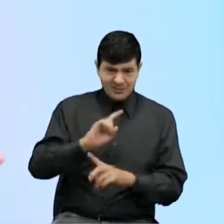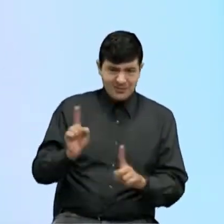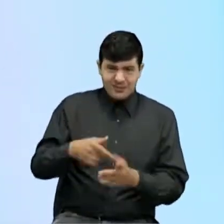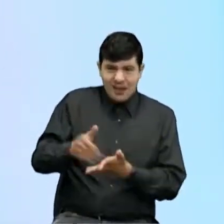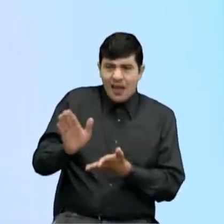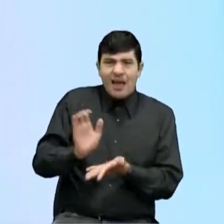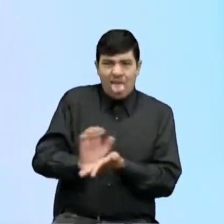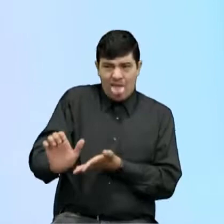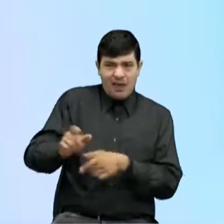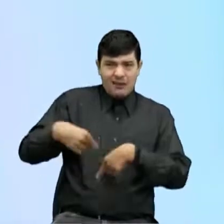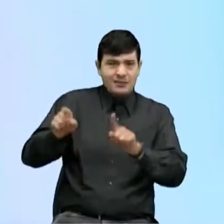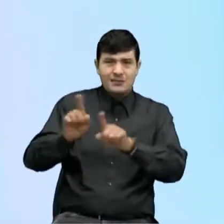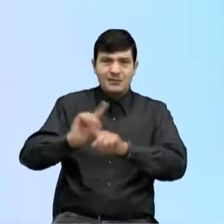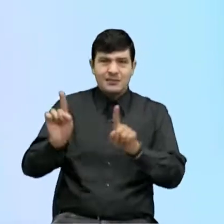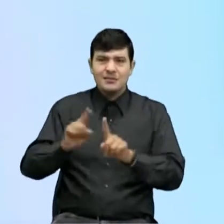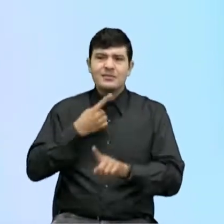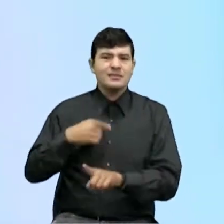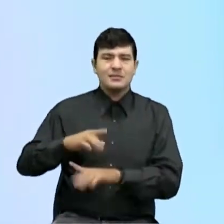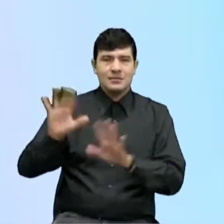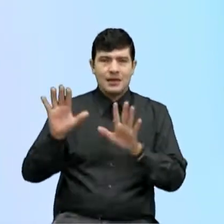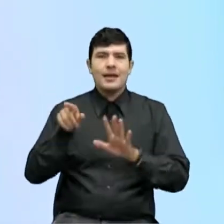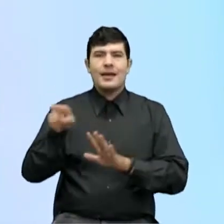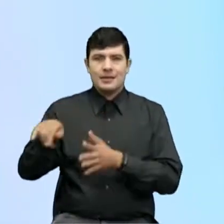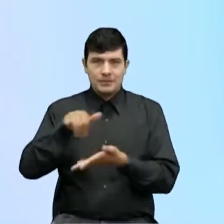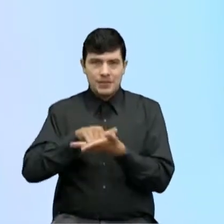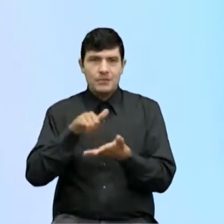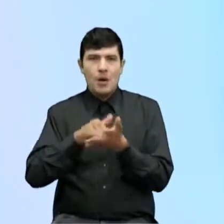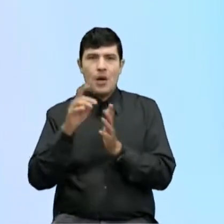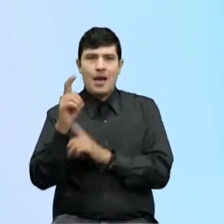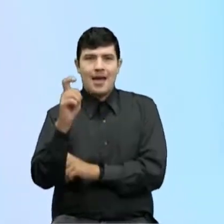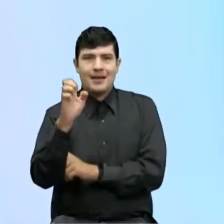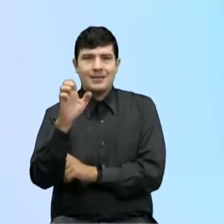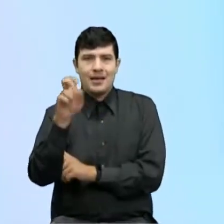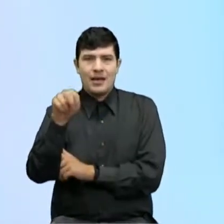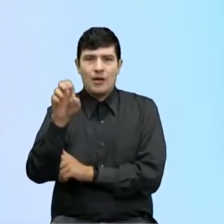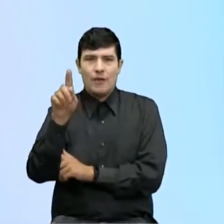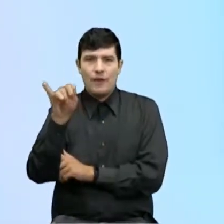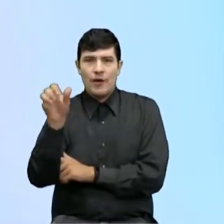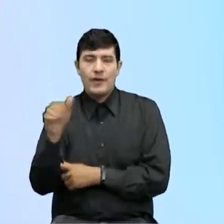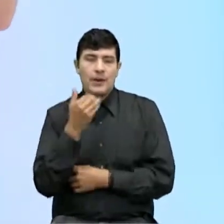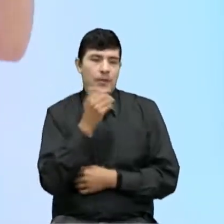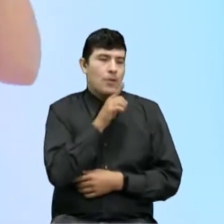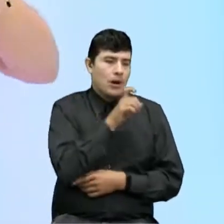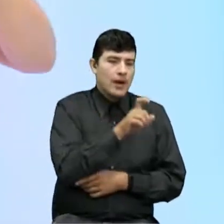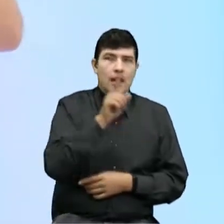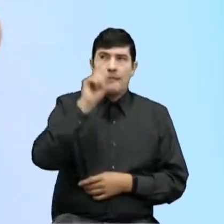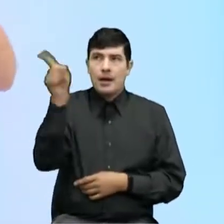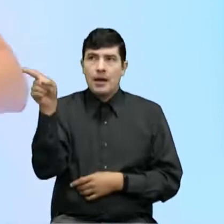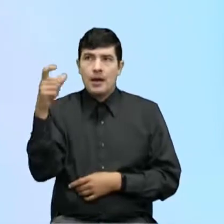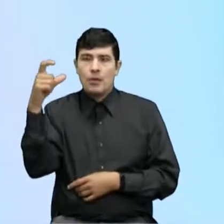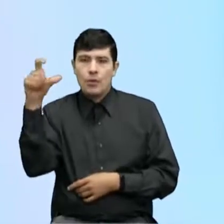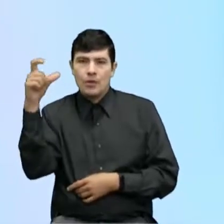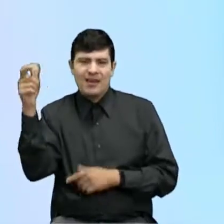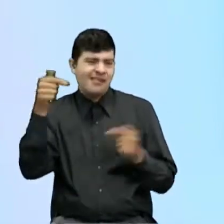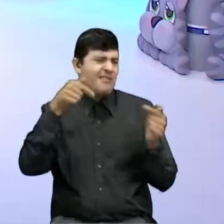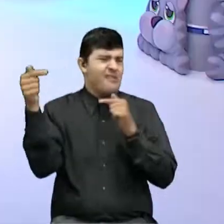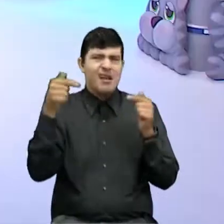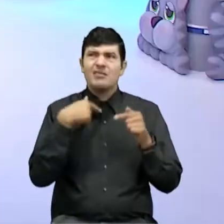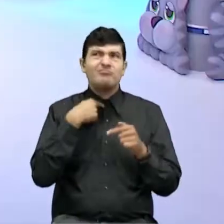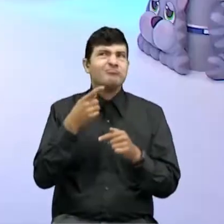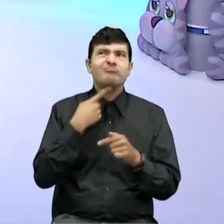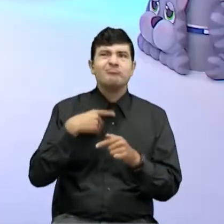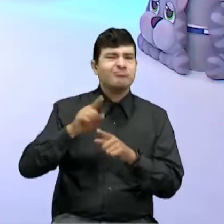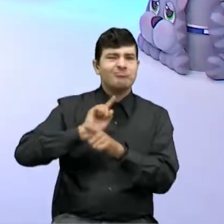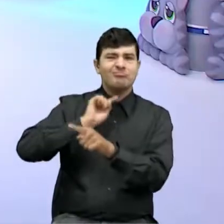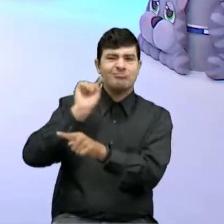es xenofobia, igual si fuera bumangueses con cucuteños, si fuese Bogotá con Medellín, lo que sea, ¿cierto?